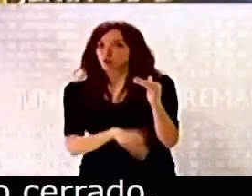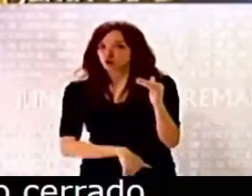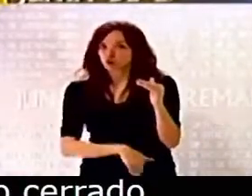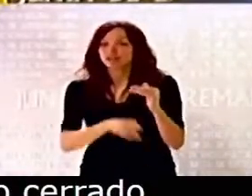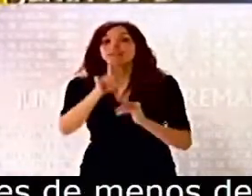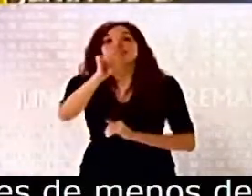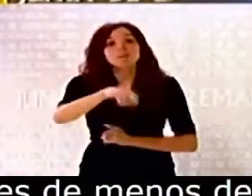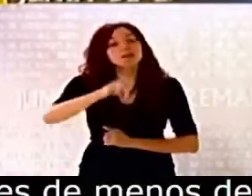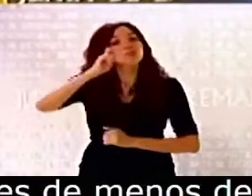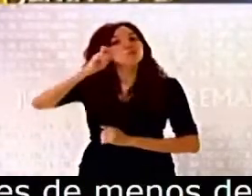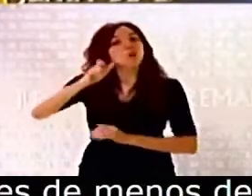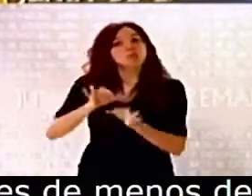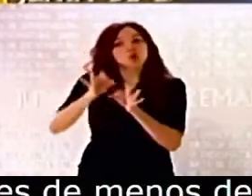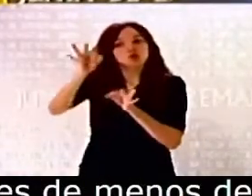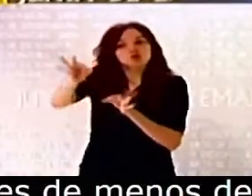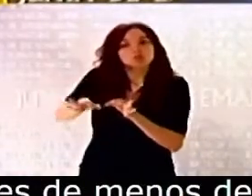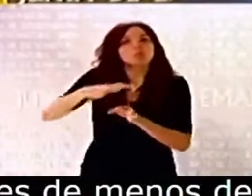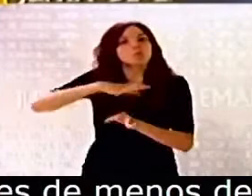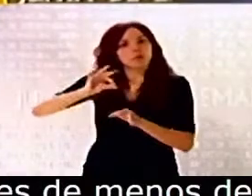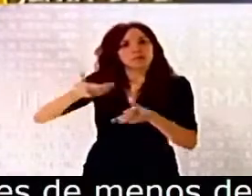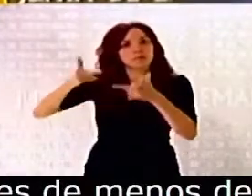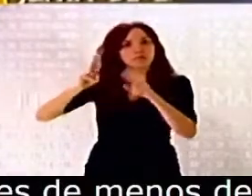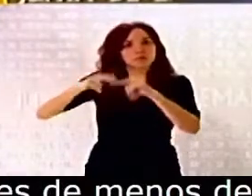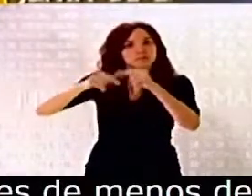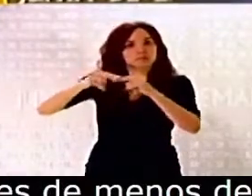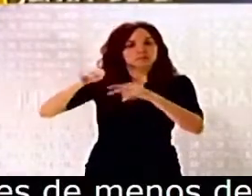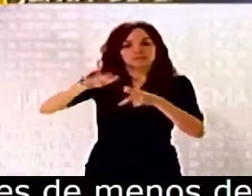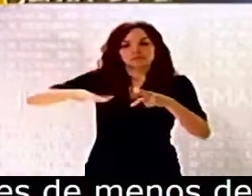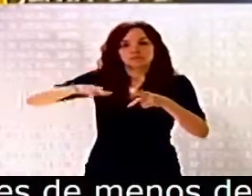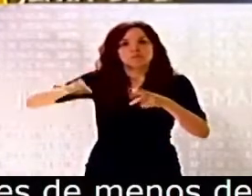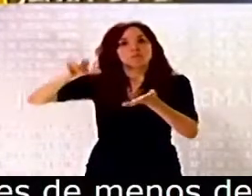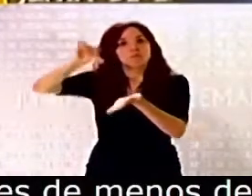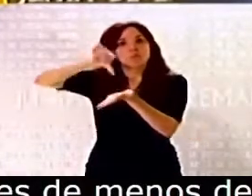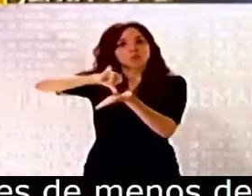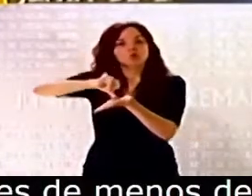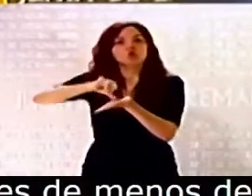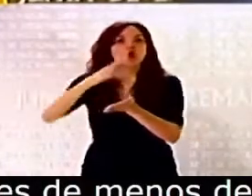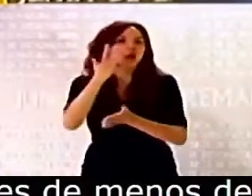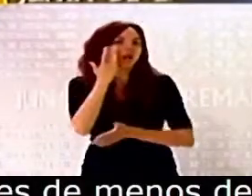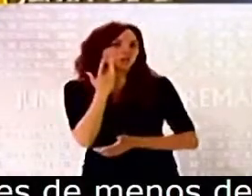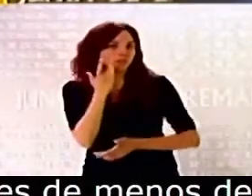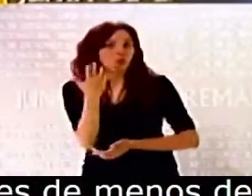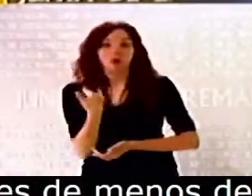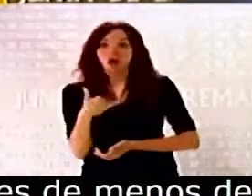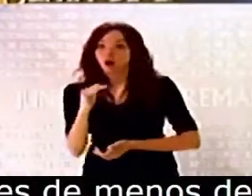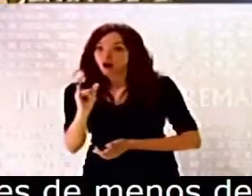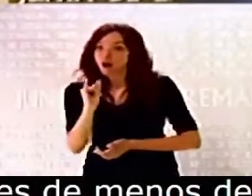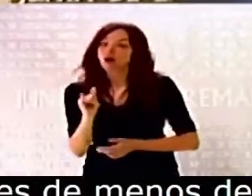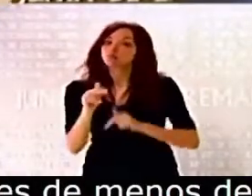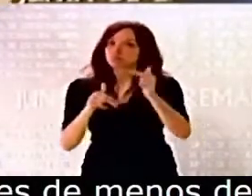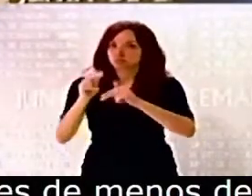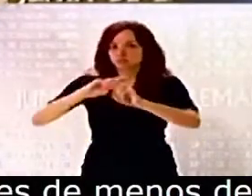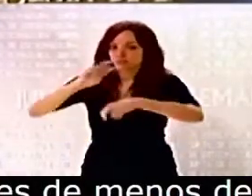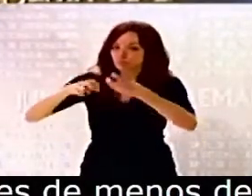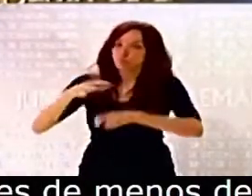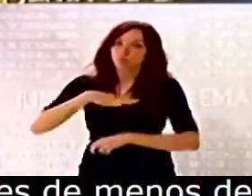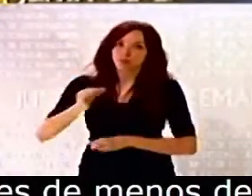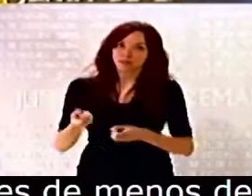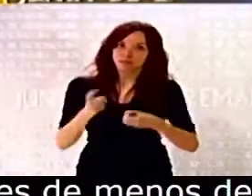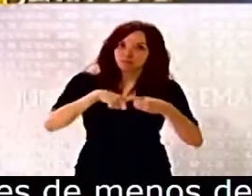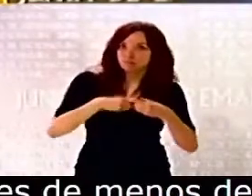los municipios a la construcción y mejora de los puntos limpios que ya existen en los pueblos de Extremadura y a la implantación de sistemas